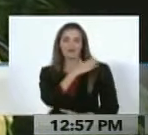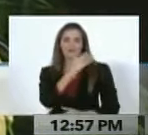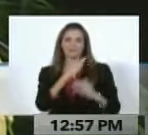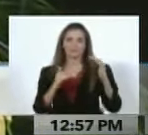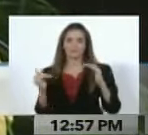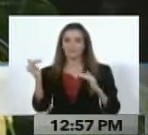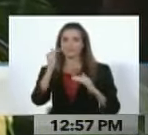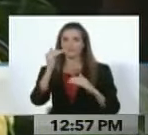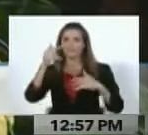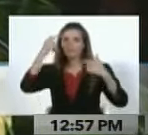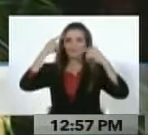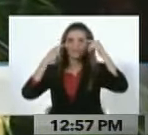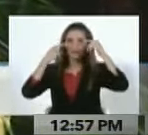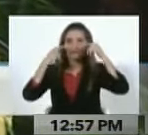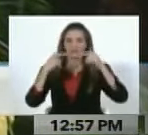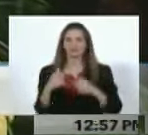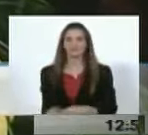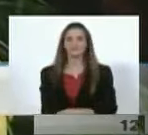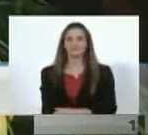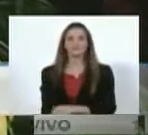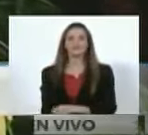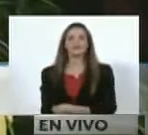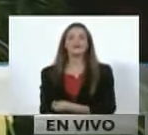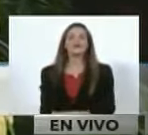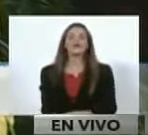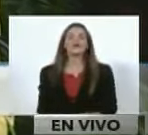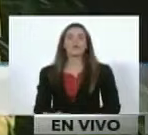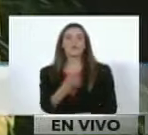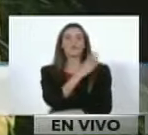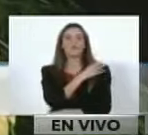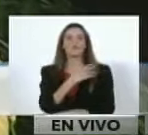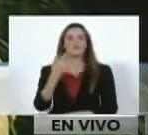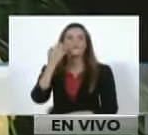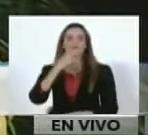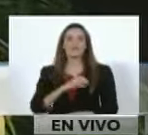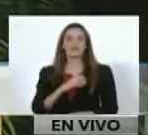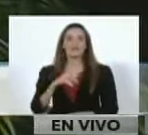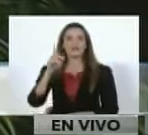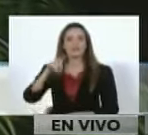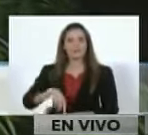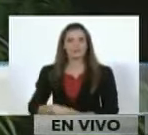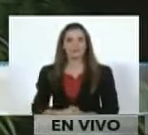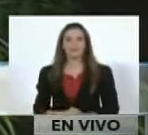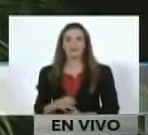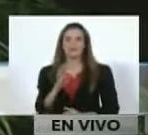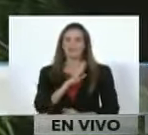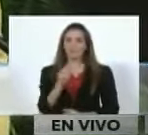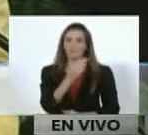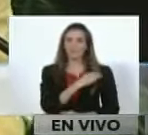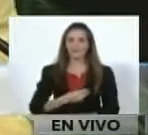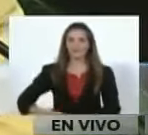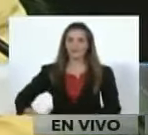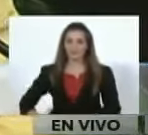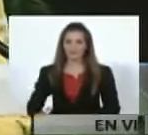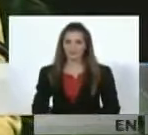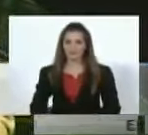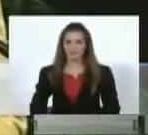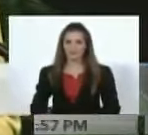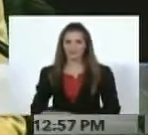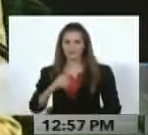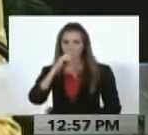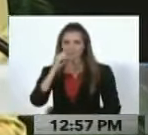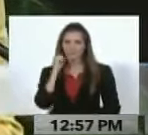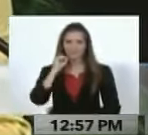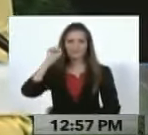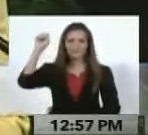supremo, Hugo Rafael Chávez Fría, el comandante Fidel Castro y nuestro presidente obrero